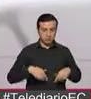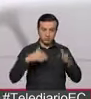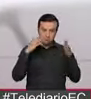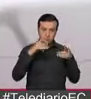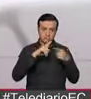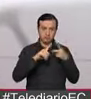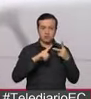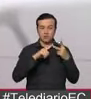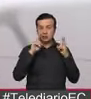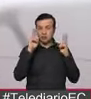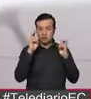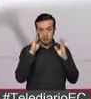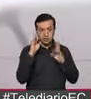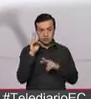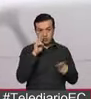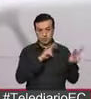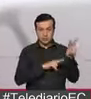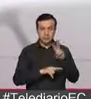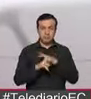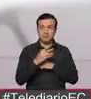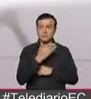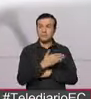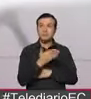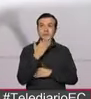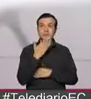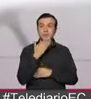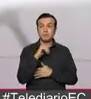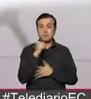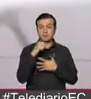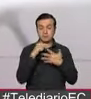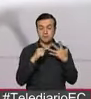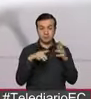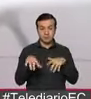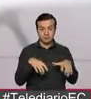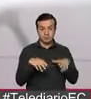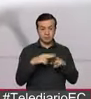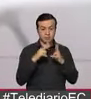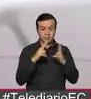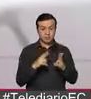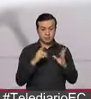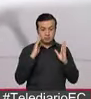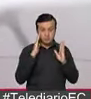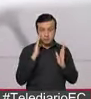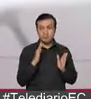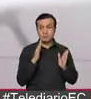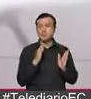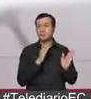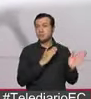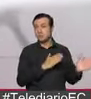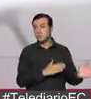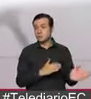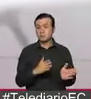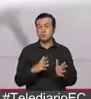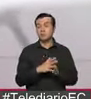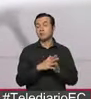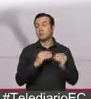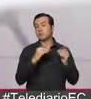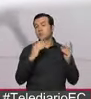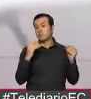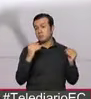es en temas en temas relacionados a otras actividades humanas que son altamente